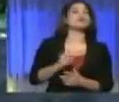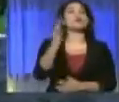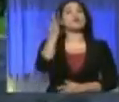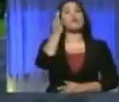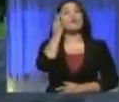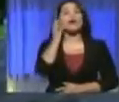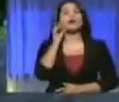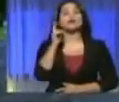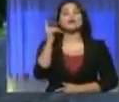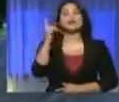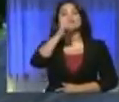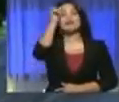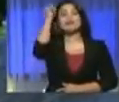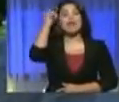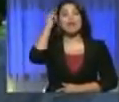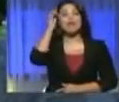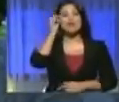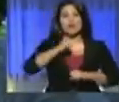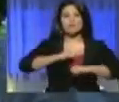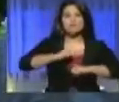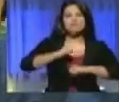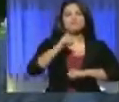de Aracuyana.